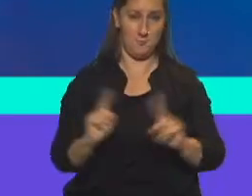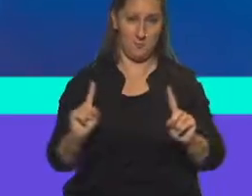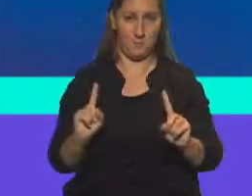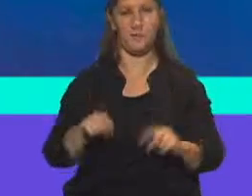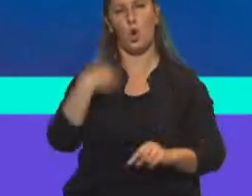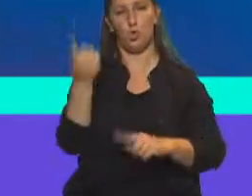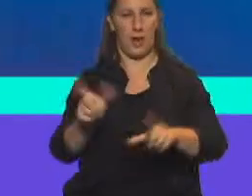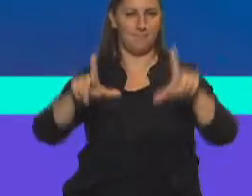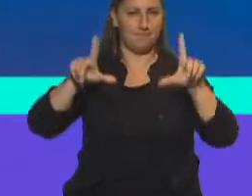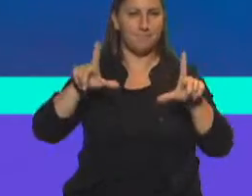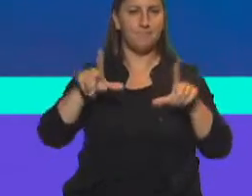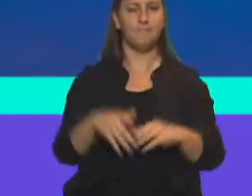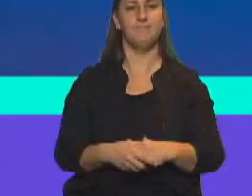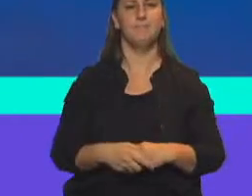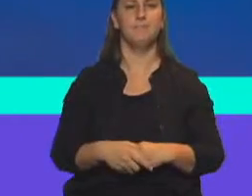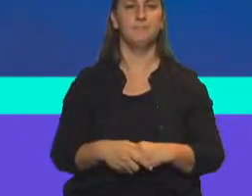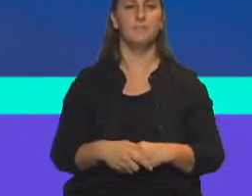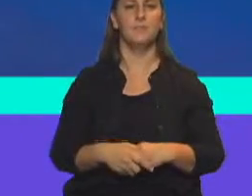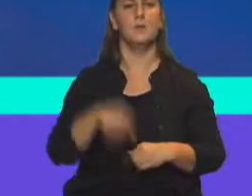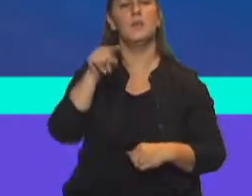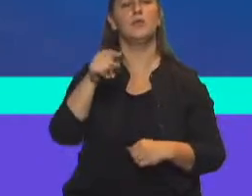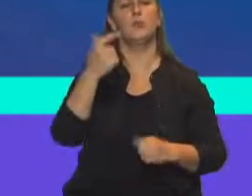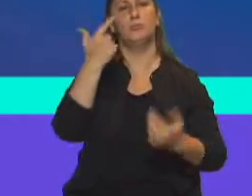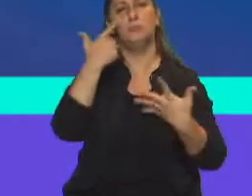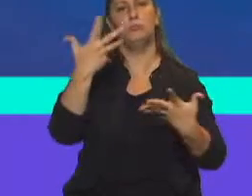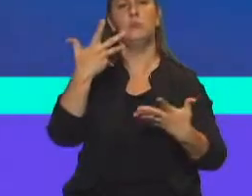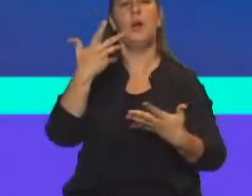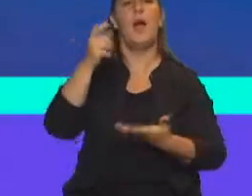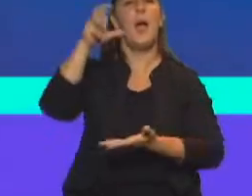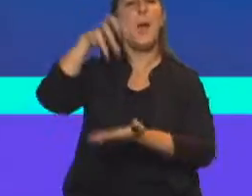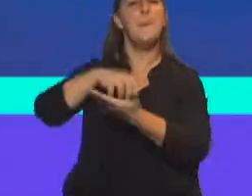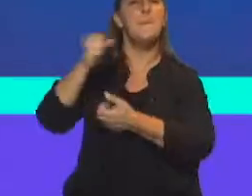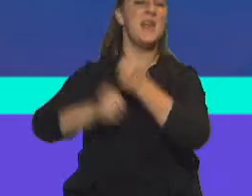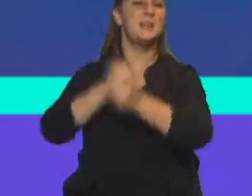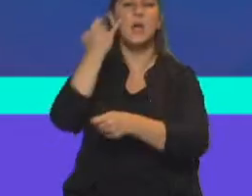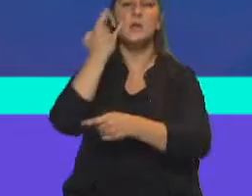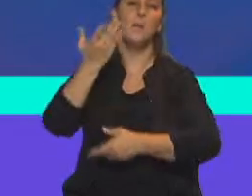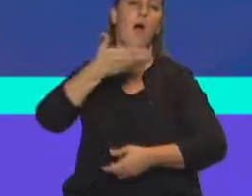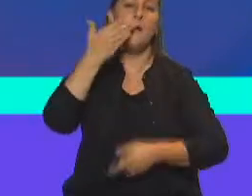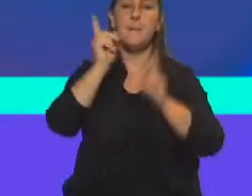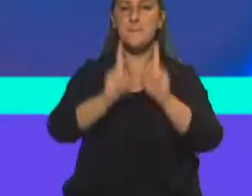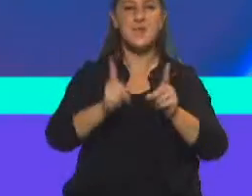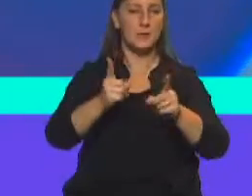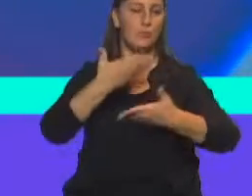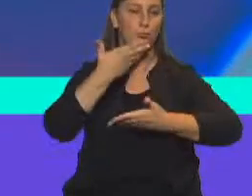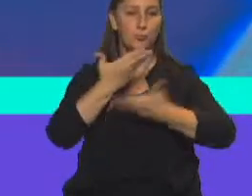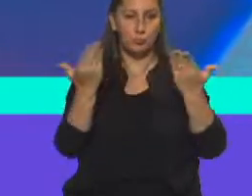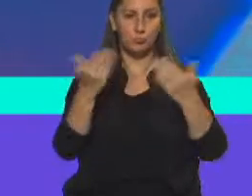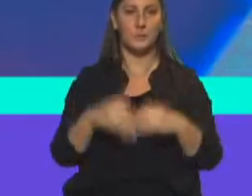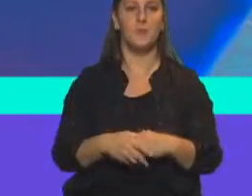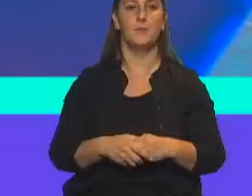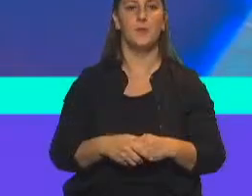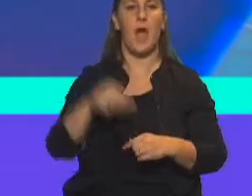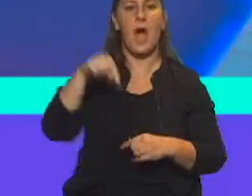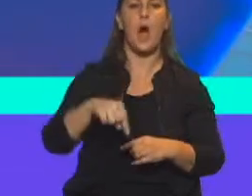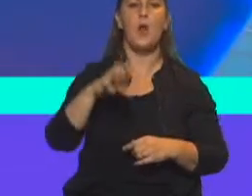placa. Me parece que este es el famoso discurso empresarial de la presión tributaria. Ahora seguramente la UIA, también